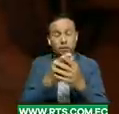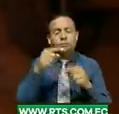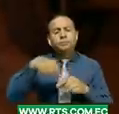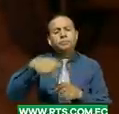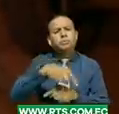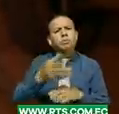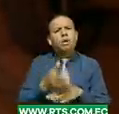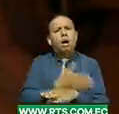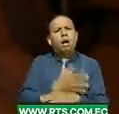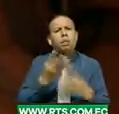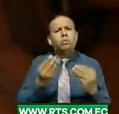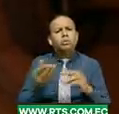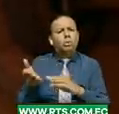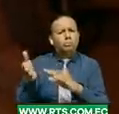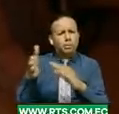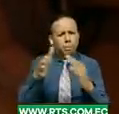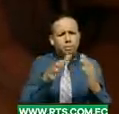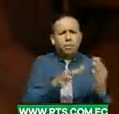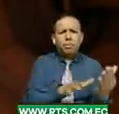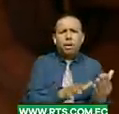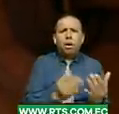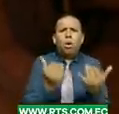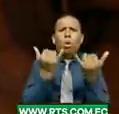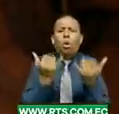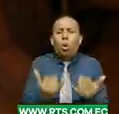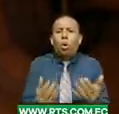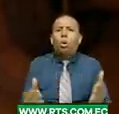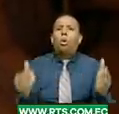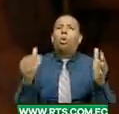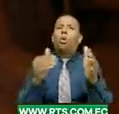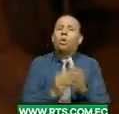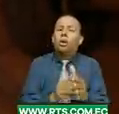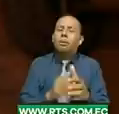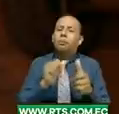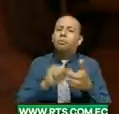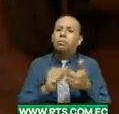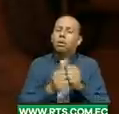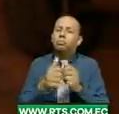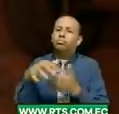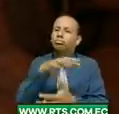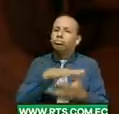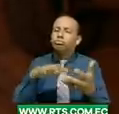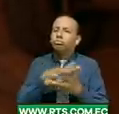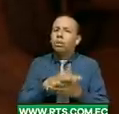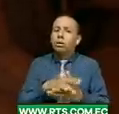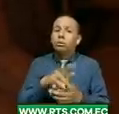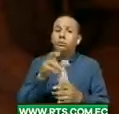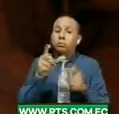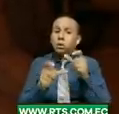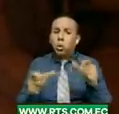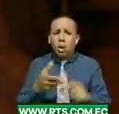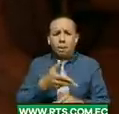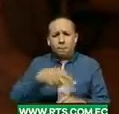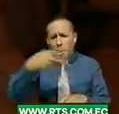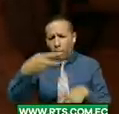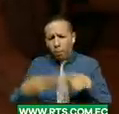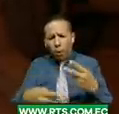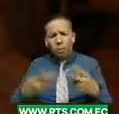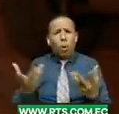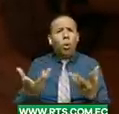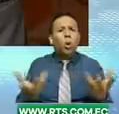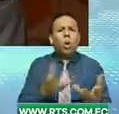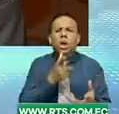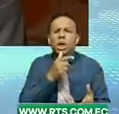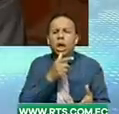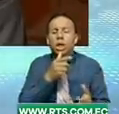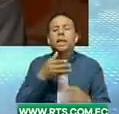días varias muertes violentas y hoy nuevamente incidentes. ¿Cuántas personas resultaron heridas y de quiénes se trata? Se los presentaremos más